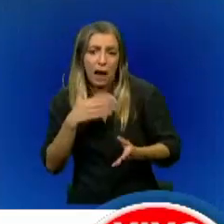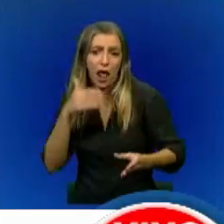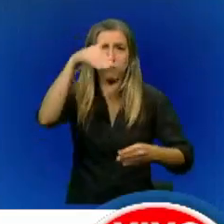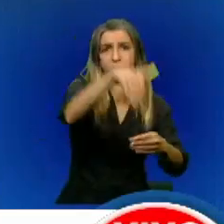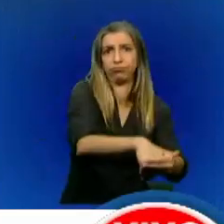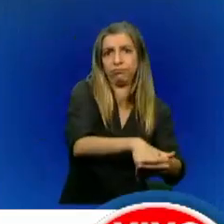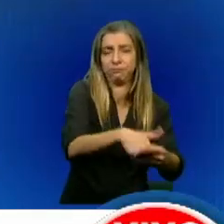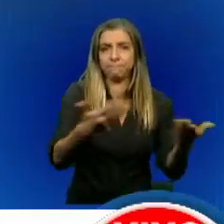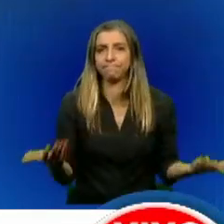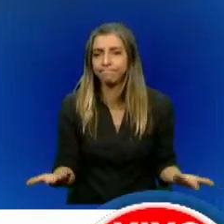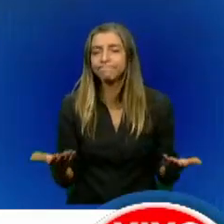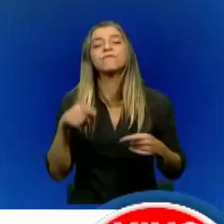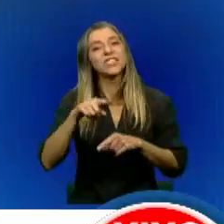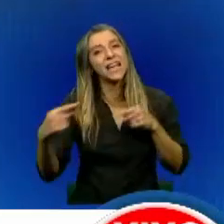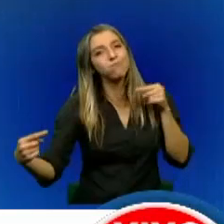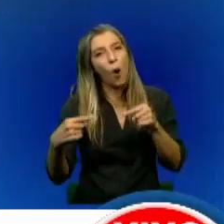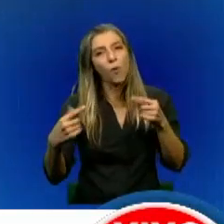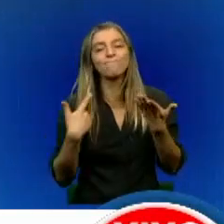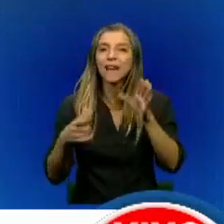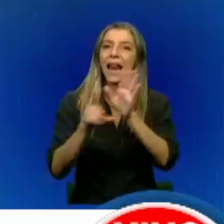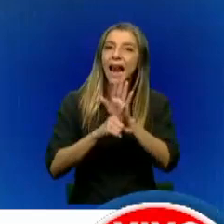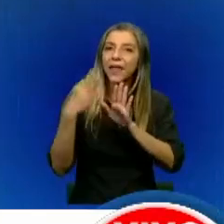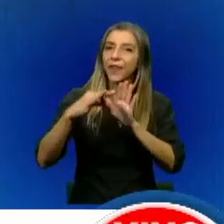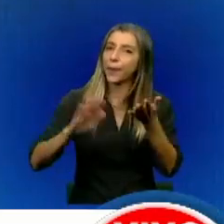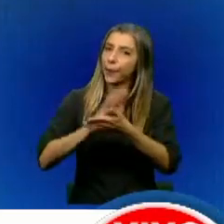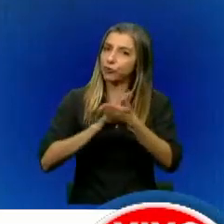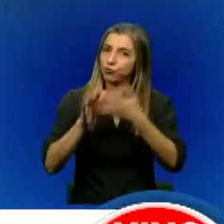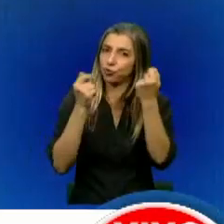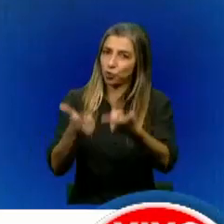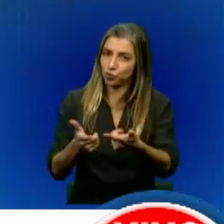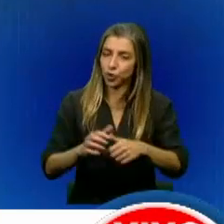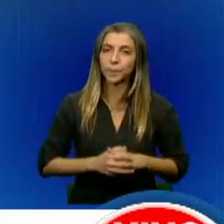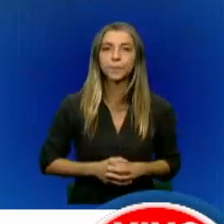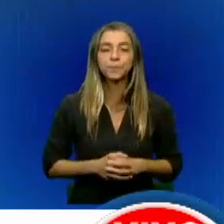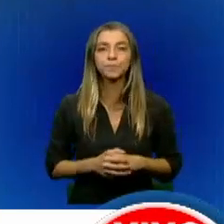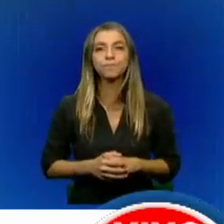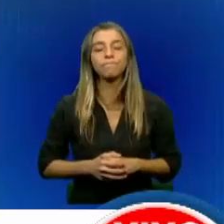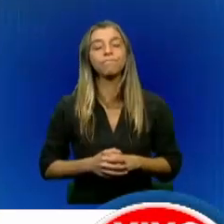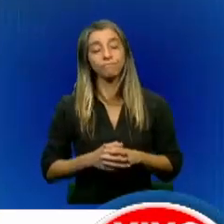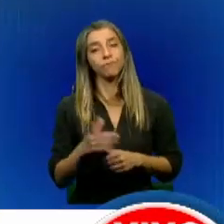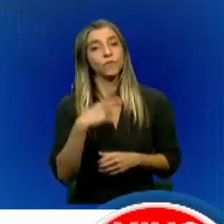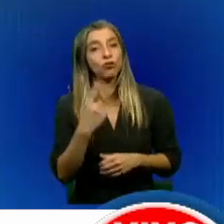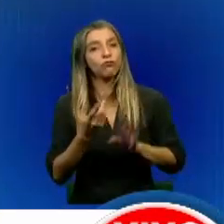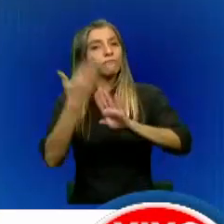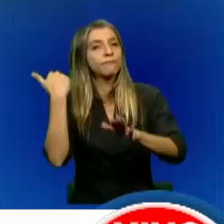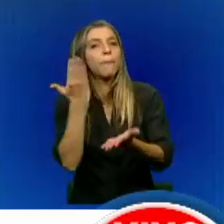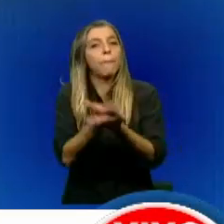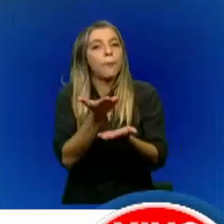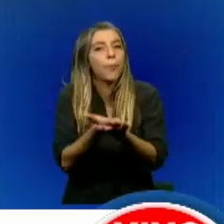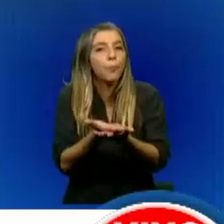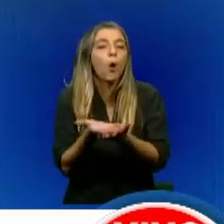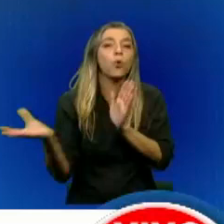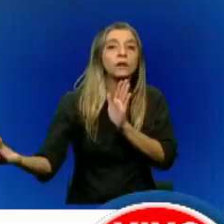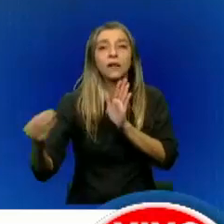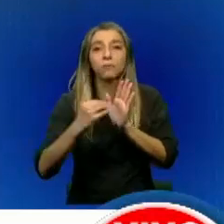su voto. Y entonces la legislación tiene que darles soluciones. Y es por eso que nosotros habíamos pedido que